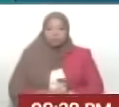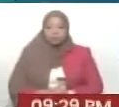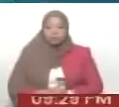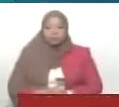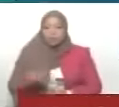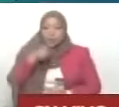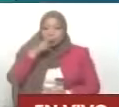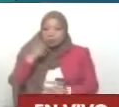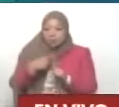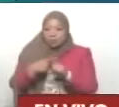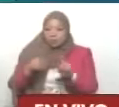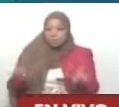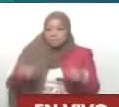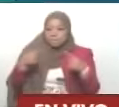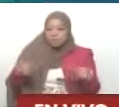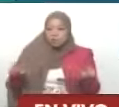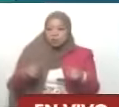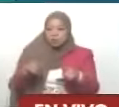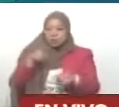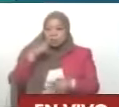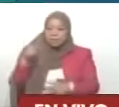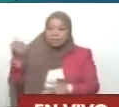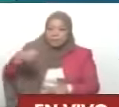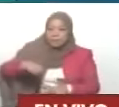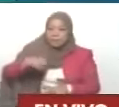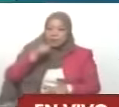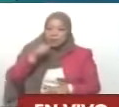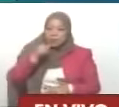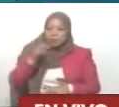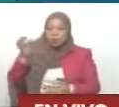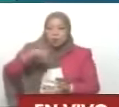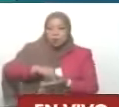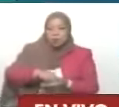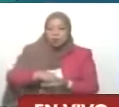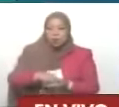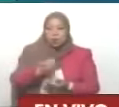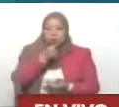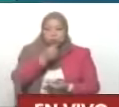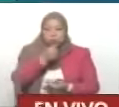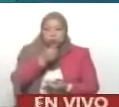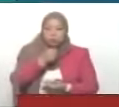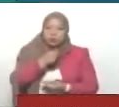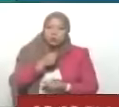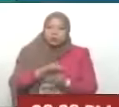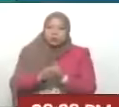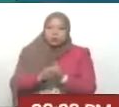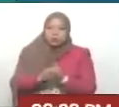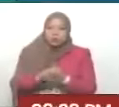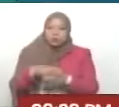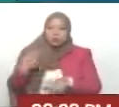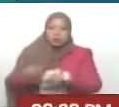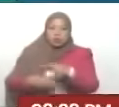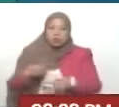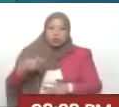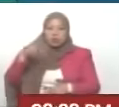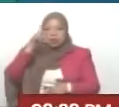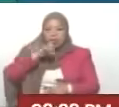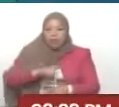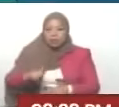Con Maduro más música. Porque tenemos otra vez aquí en el estudio la revelación del